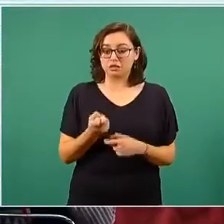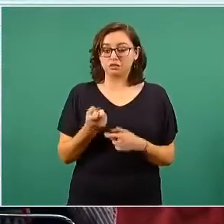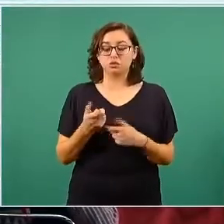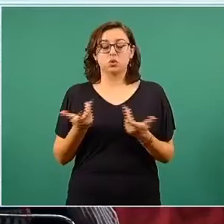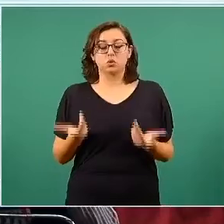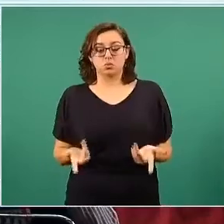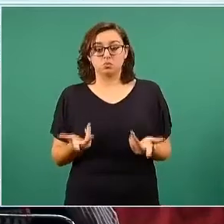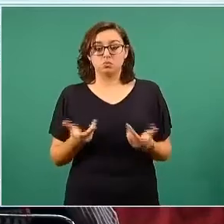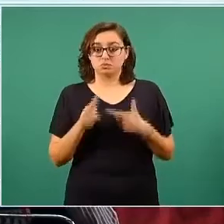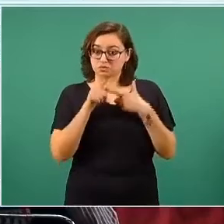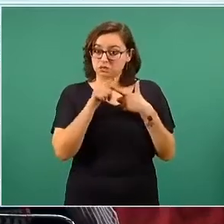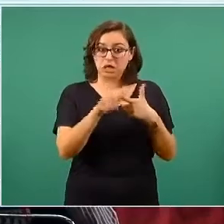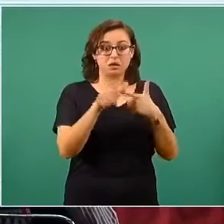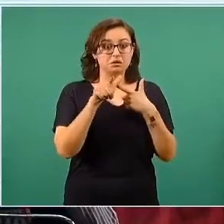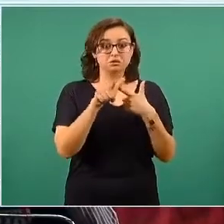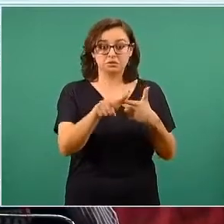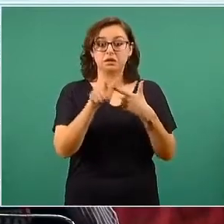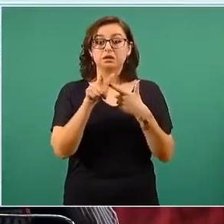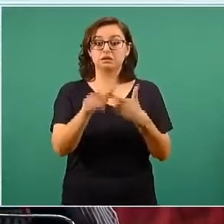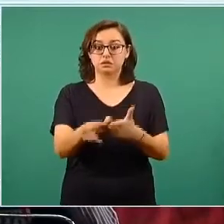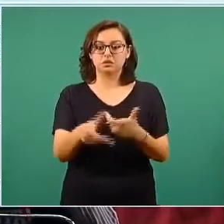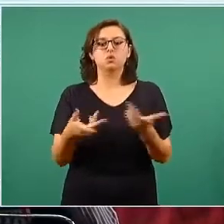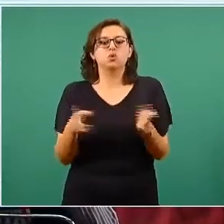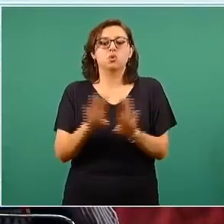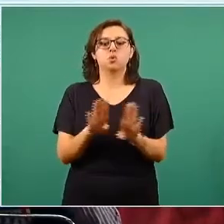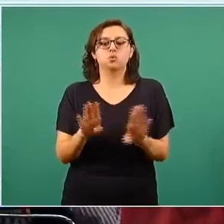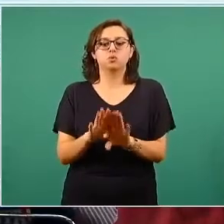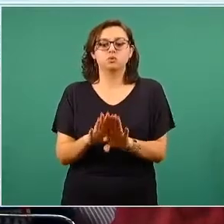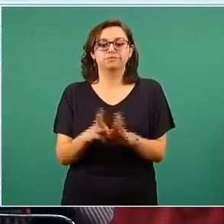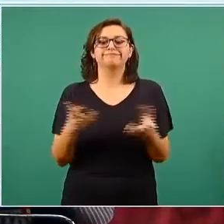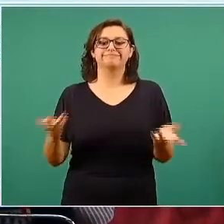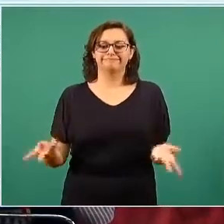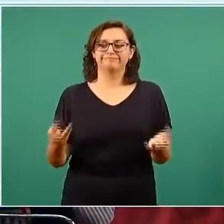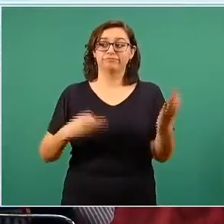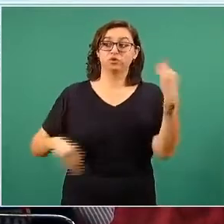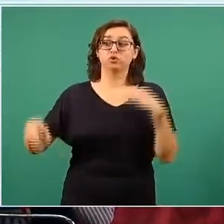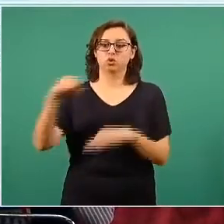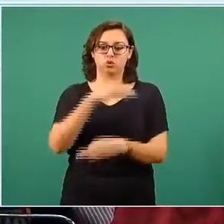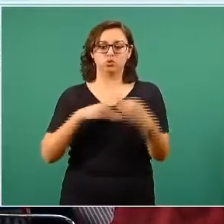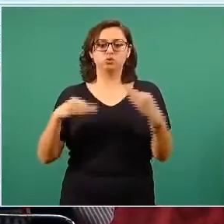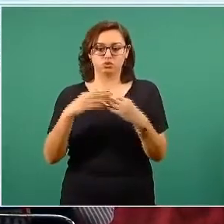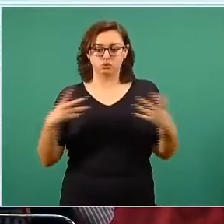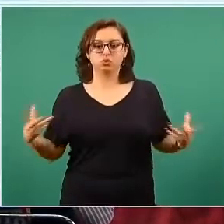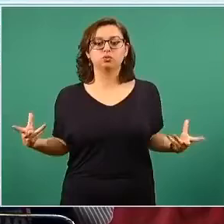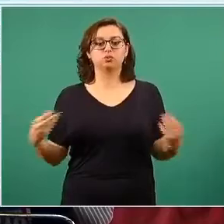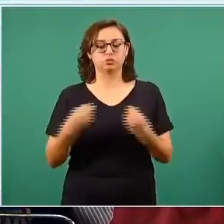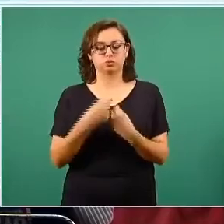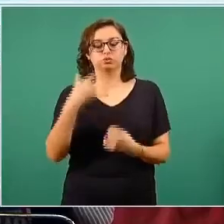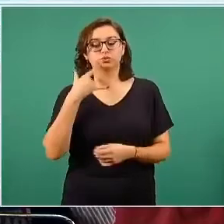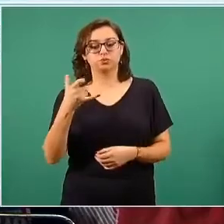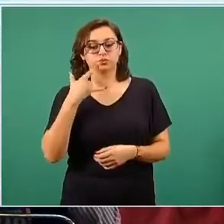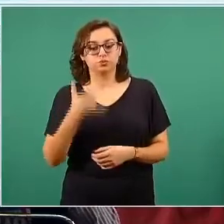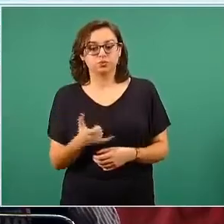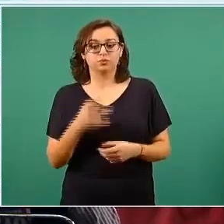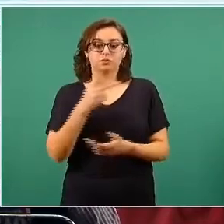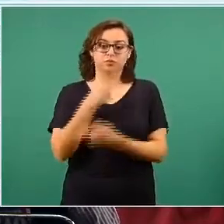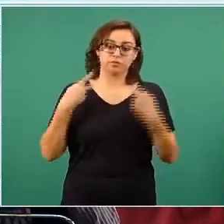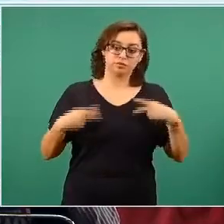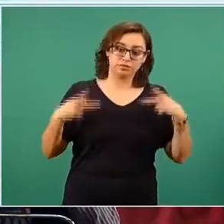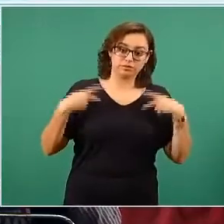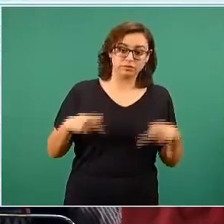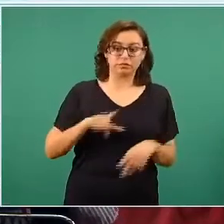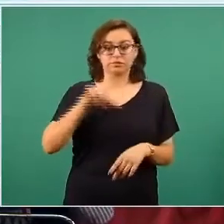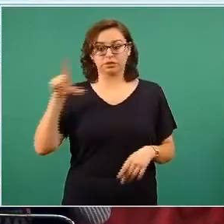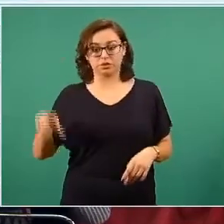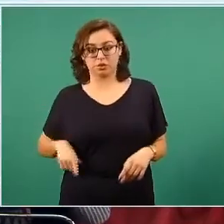este comportamiento pueda continuar, reiteramos, será el esfuerzo conjunto entre todos, ciudadanos, gobierno, en relación a